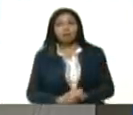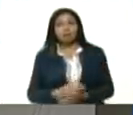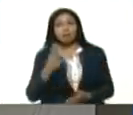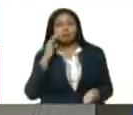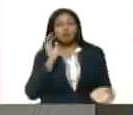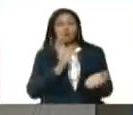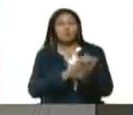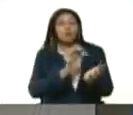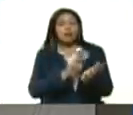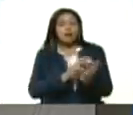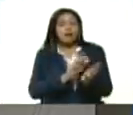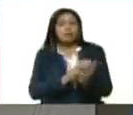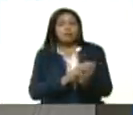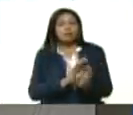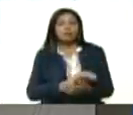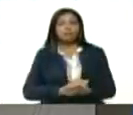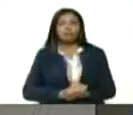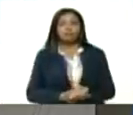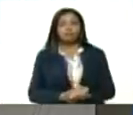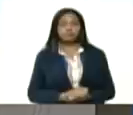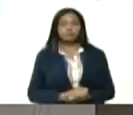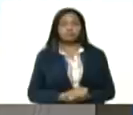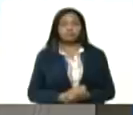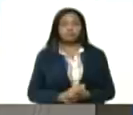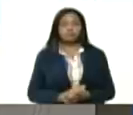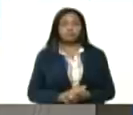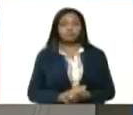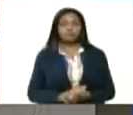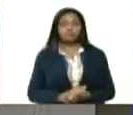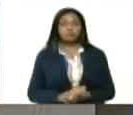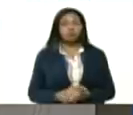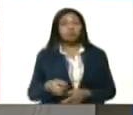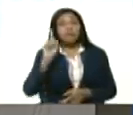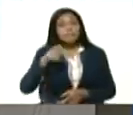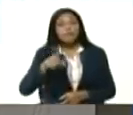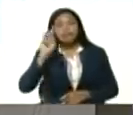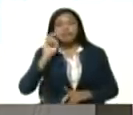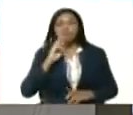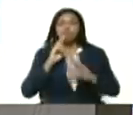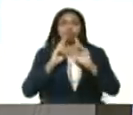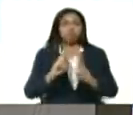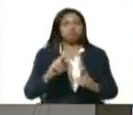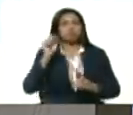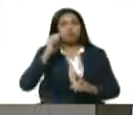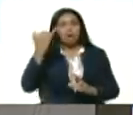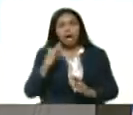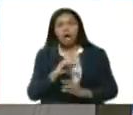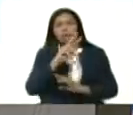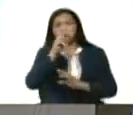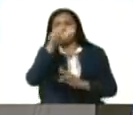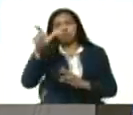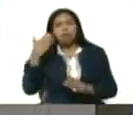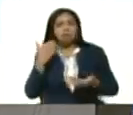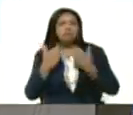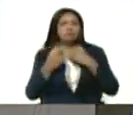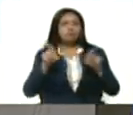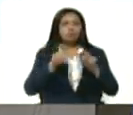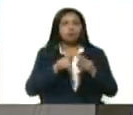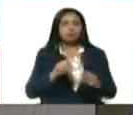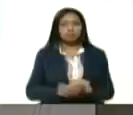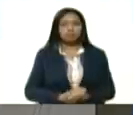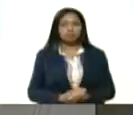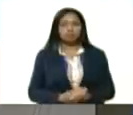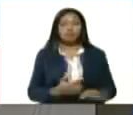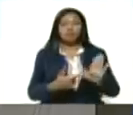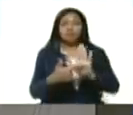municipio Gómez y en el municipio Maneiro del estado de Nueva Esparta, también nos comunicamos con el pueblo de Venezuela. Para